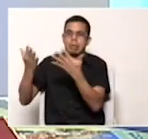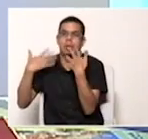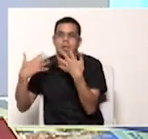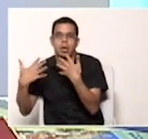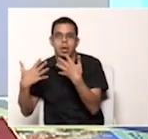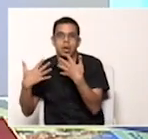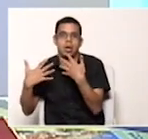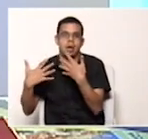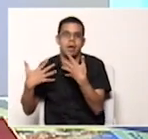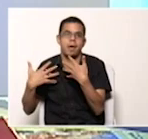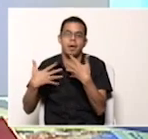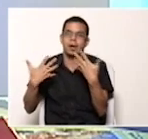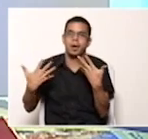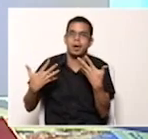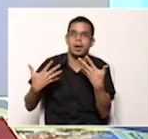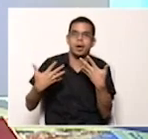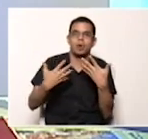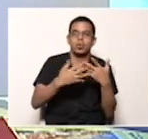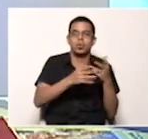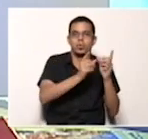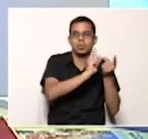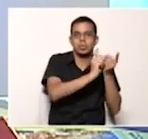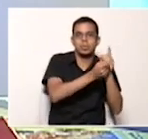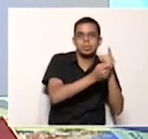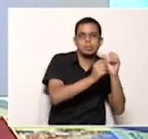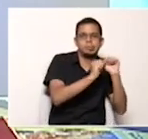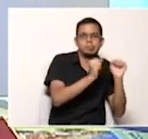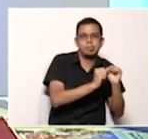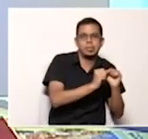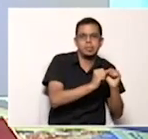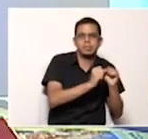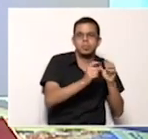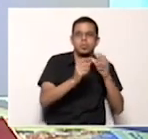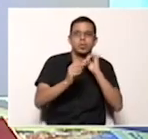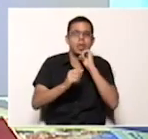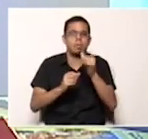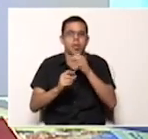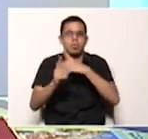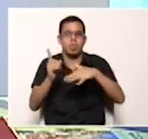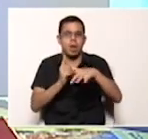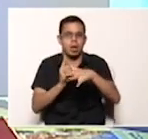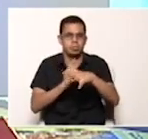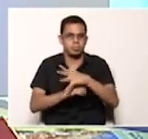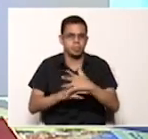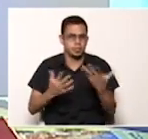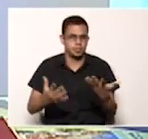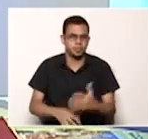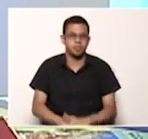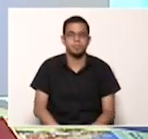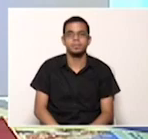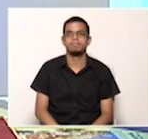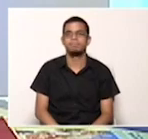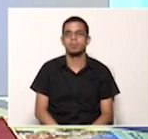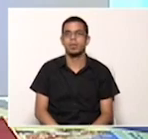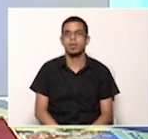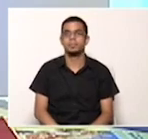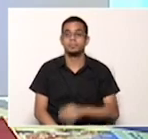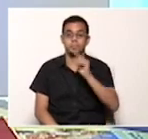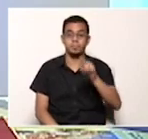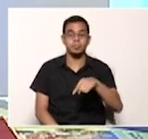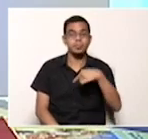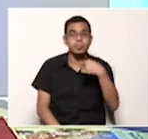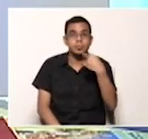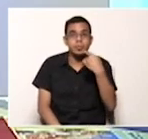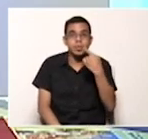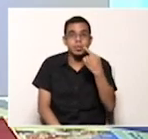hacemos esos cambios, entonces cuáles serían las consecuencias a posteriori. Luego de ello, una forma interesante